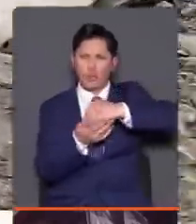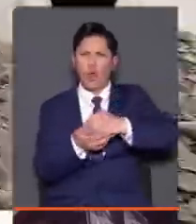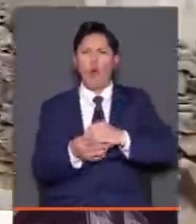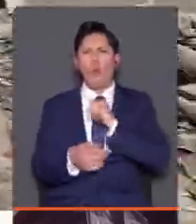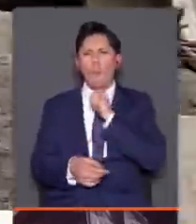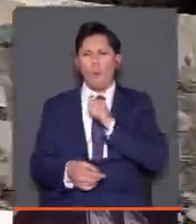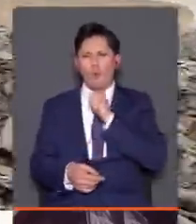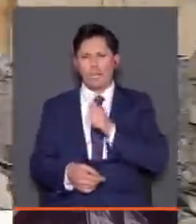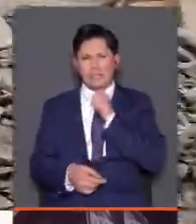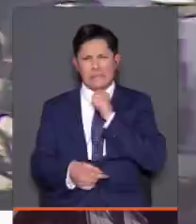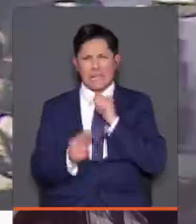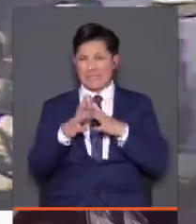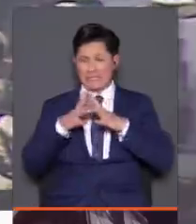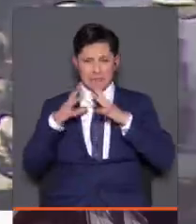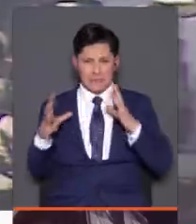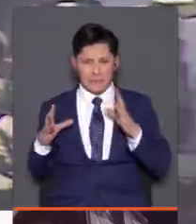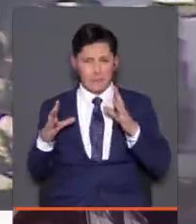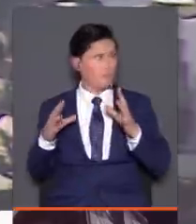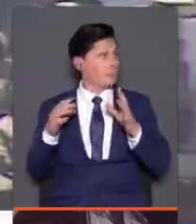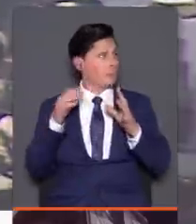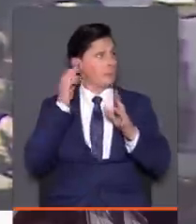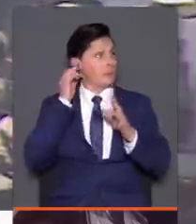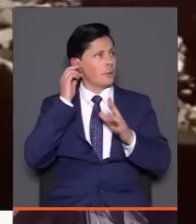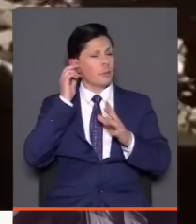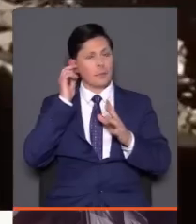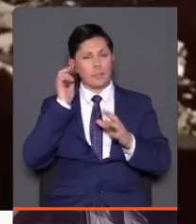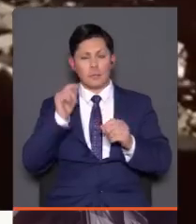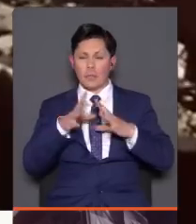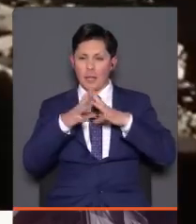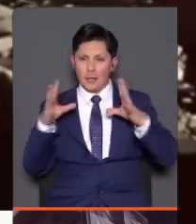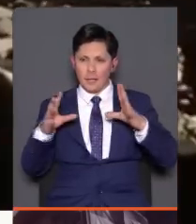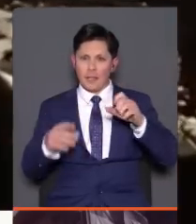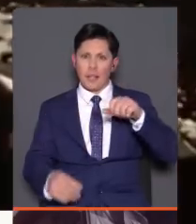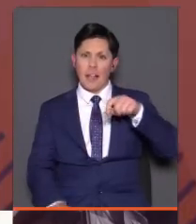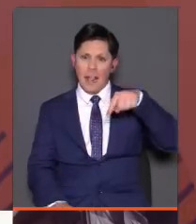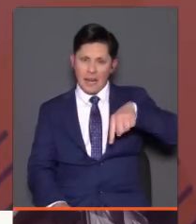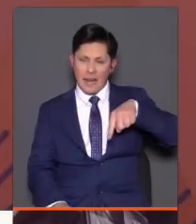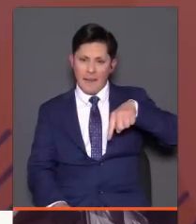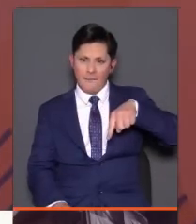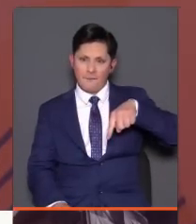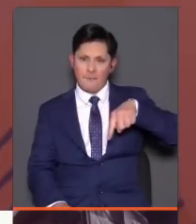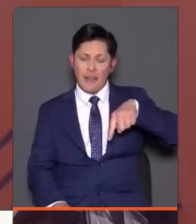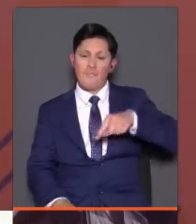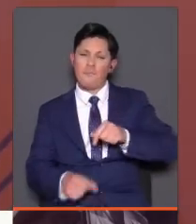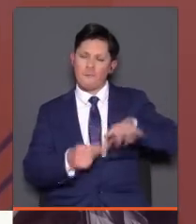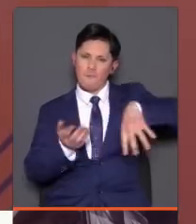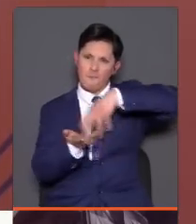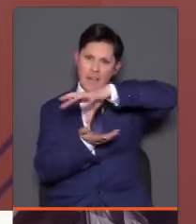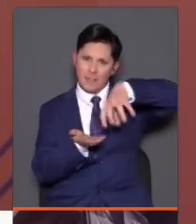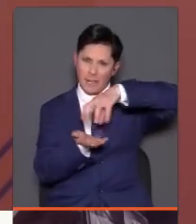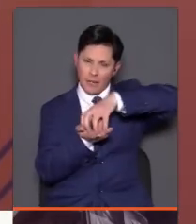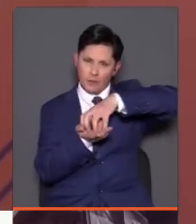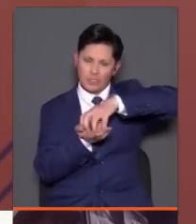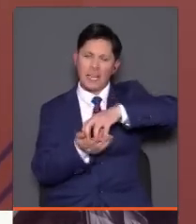una célula ariqueña del llamado Tren de Aragua, la Banda de los Gallegos.